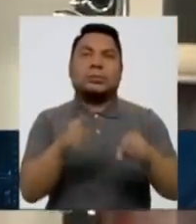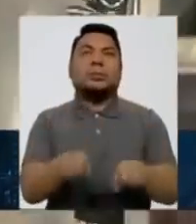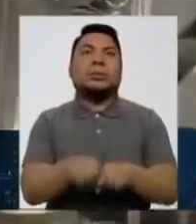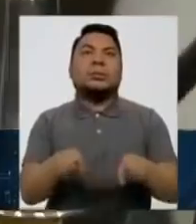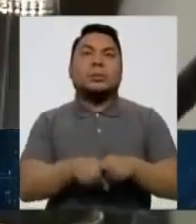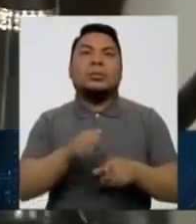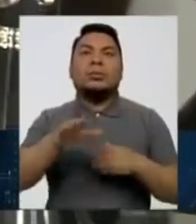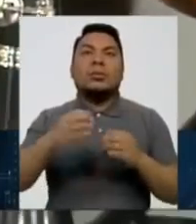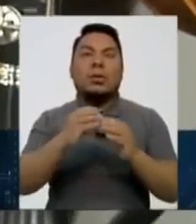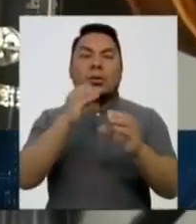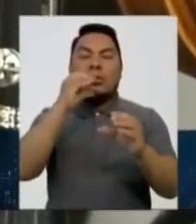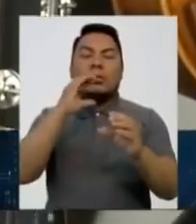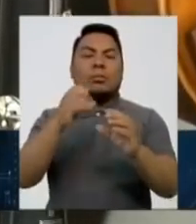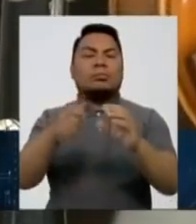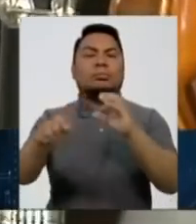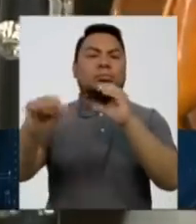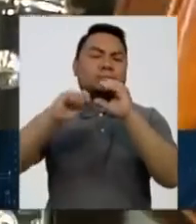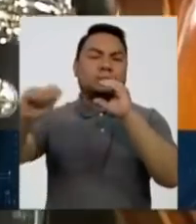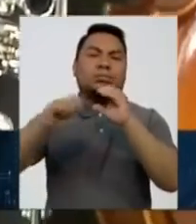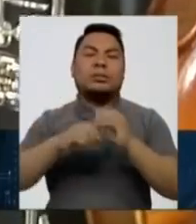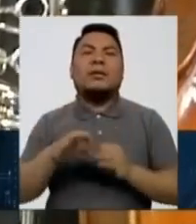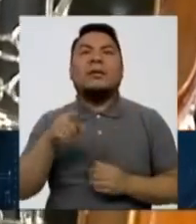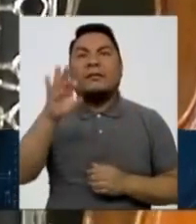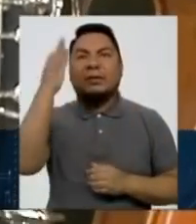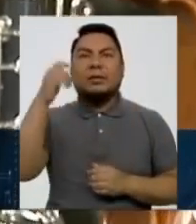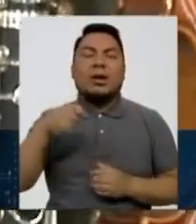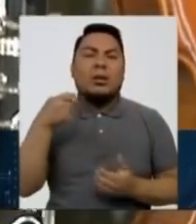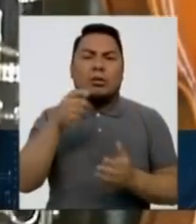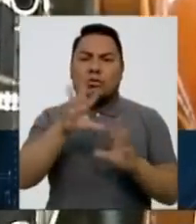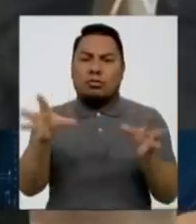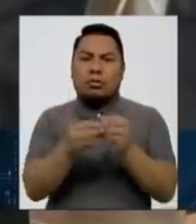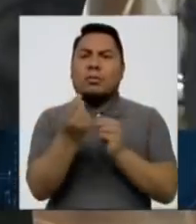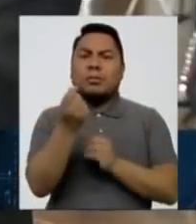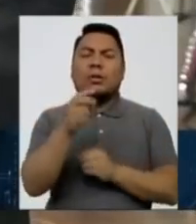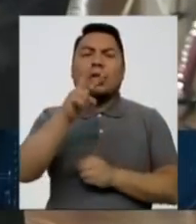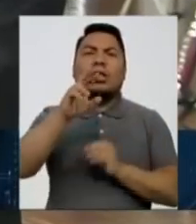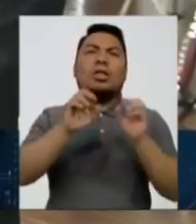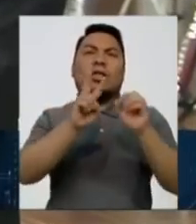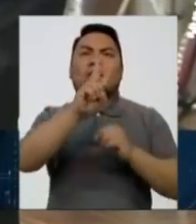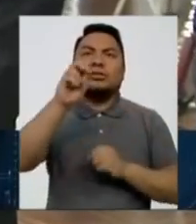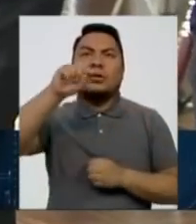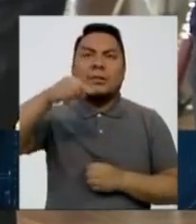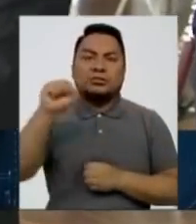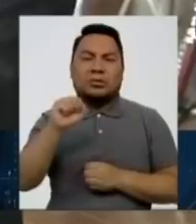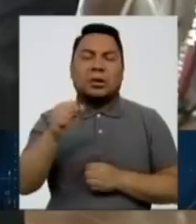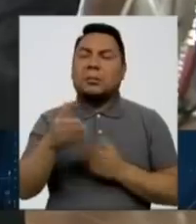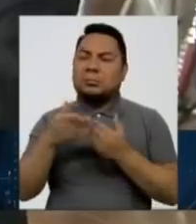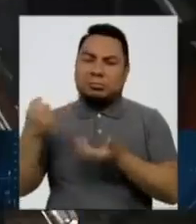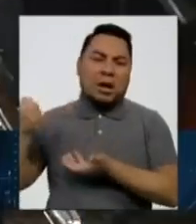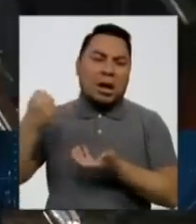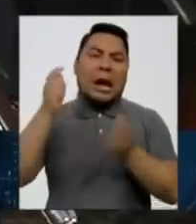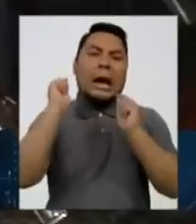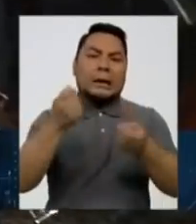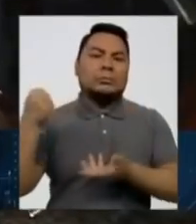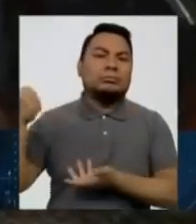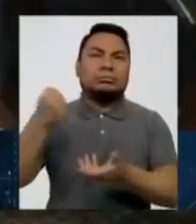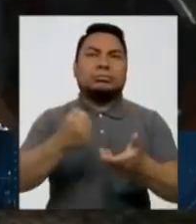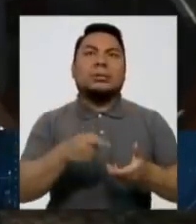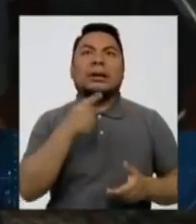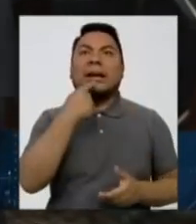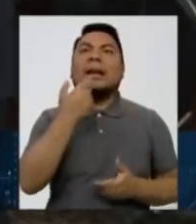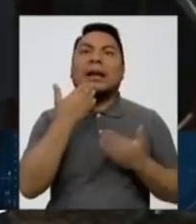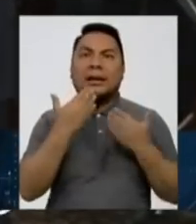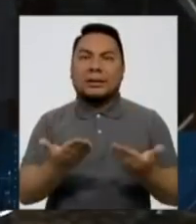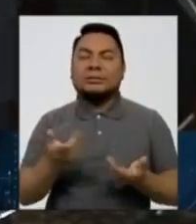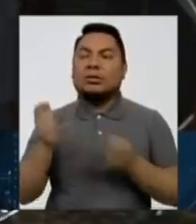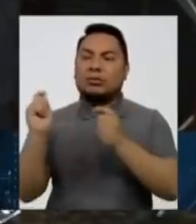y un corno francés, todo por un valor de 200.000 soles. La primera dama, Maribel Díaz Cabello, encabezó la entrega que se gestionó a